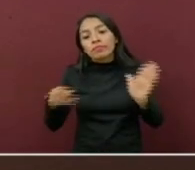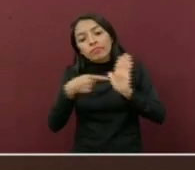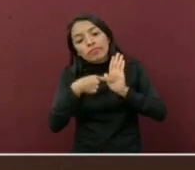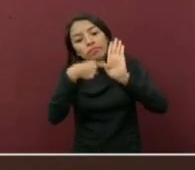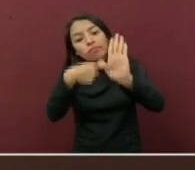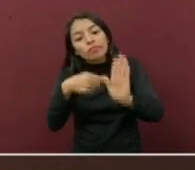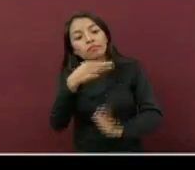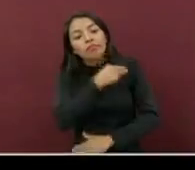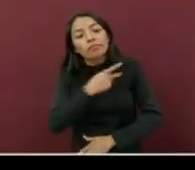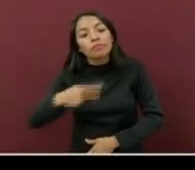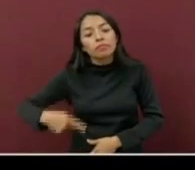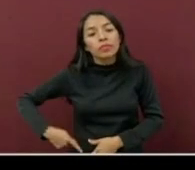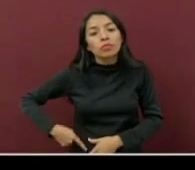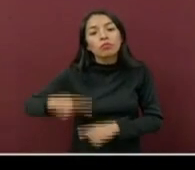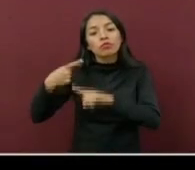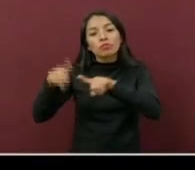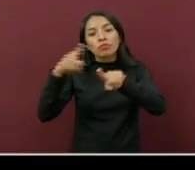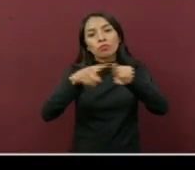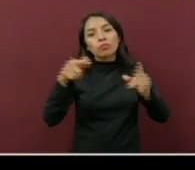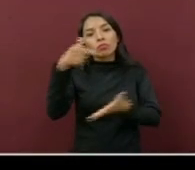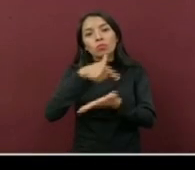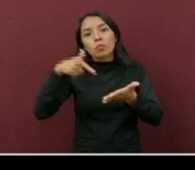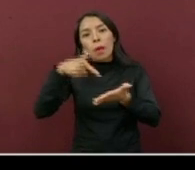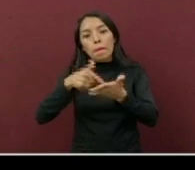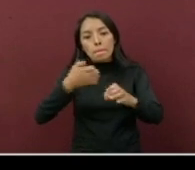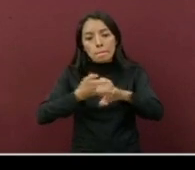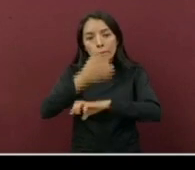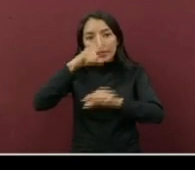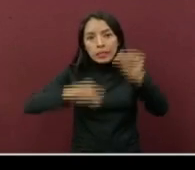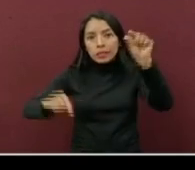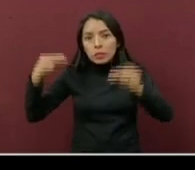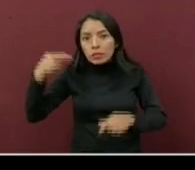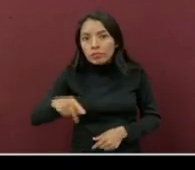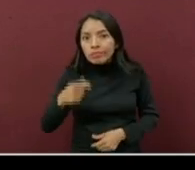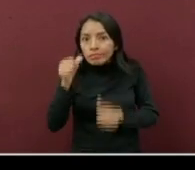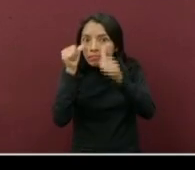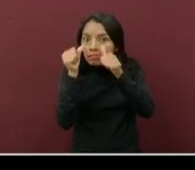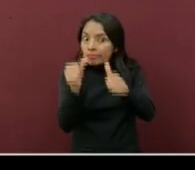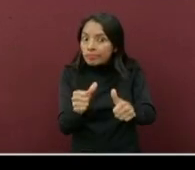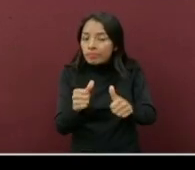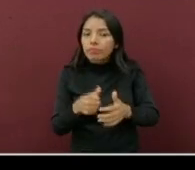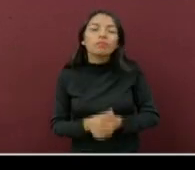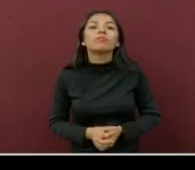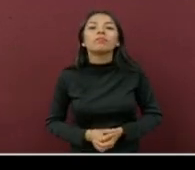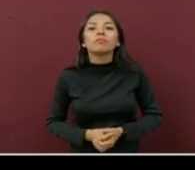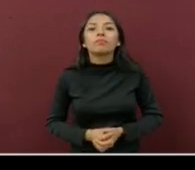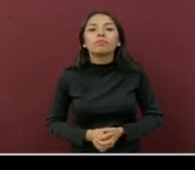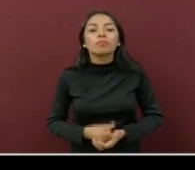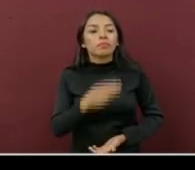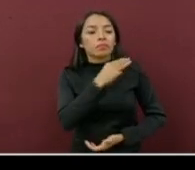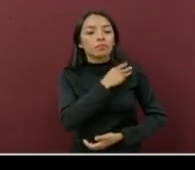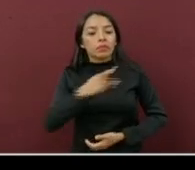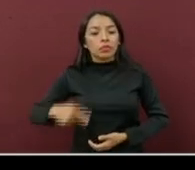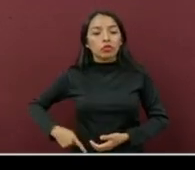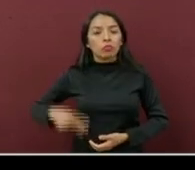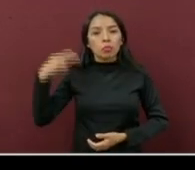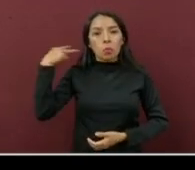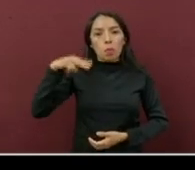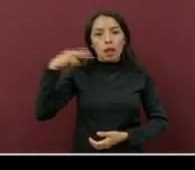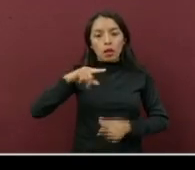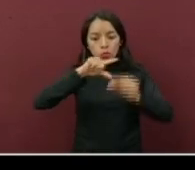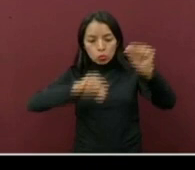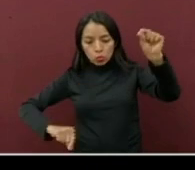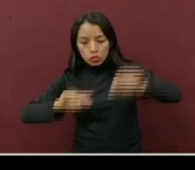municipios de las diferentes zonas del estado así que pongan mucha atención el municipio de veracruz en la región